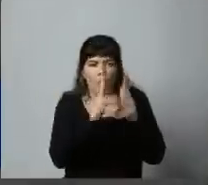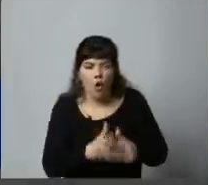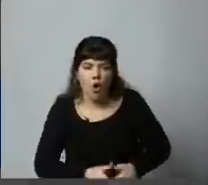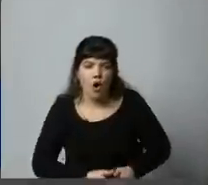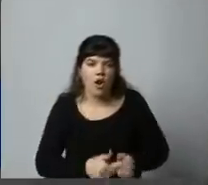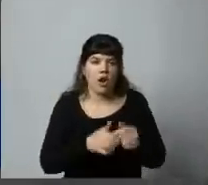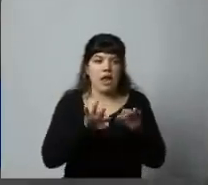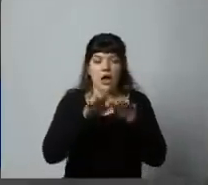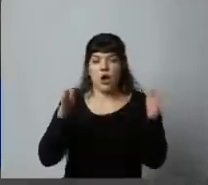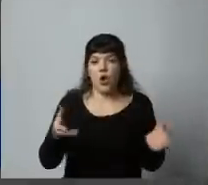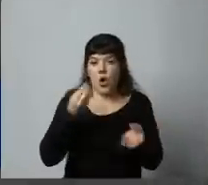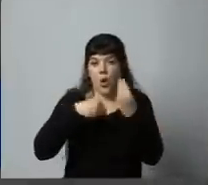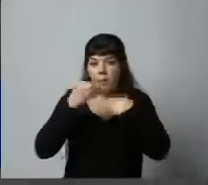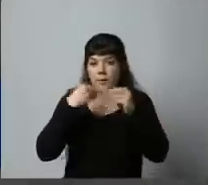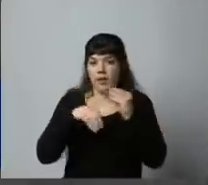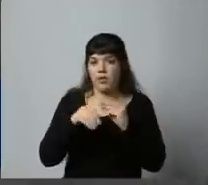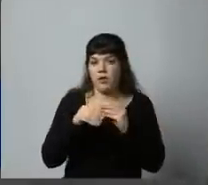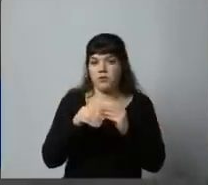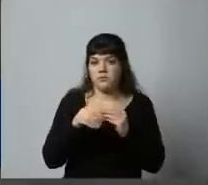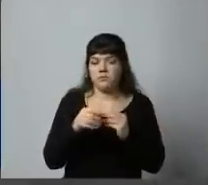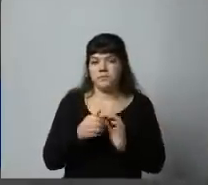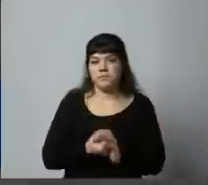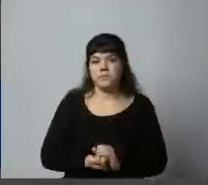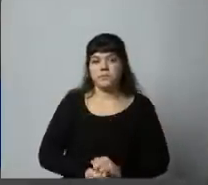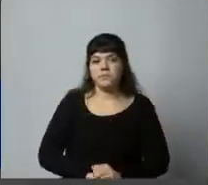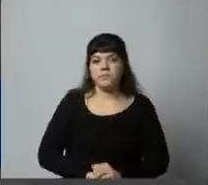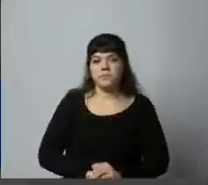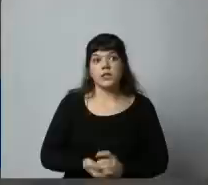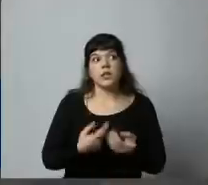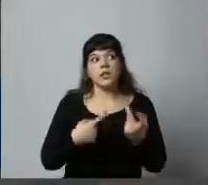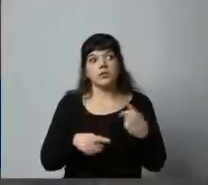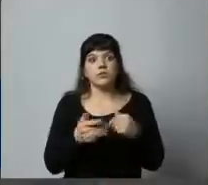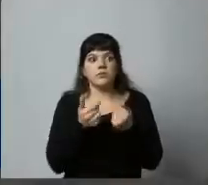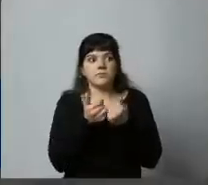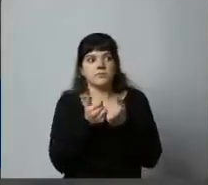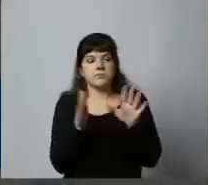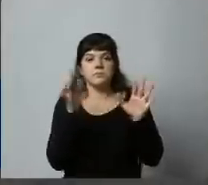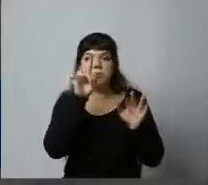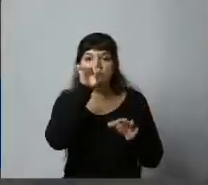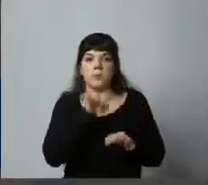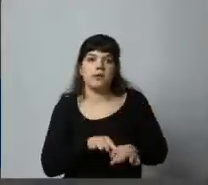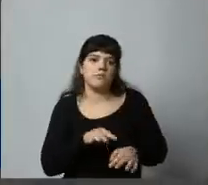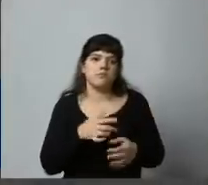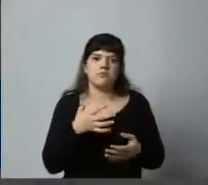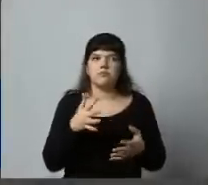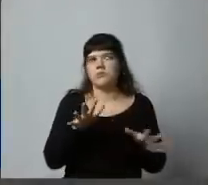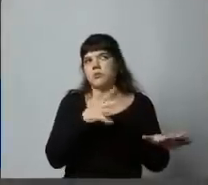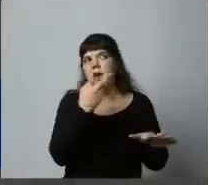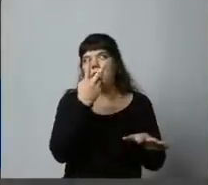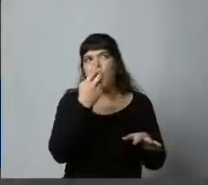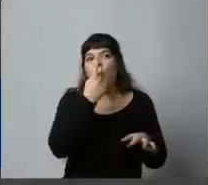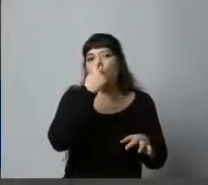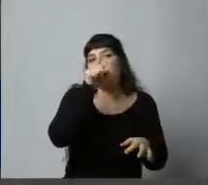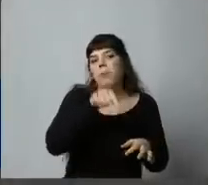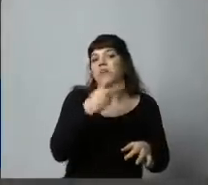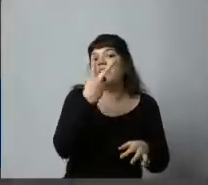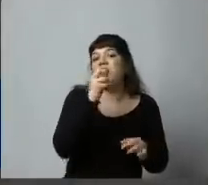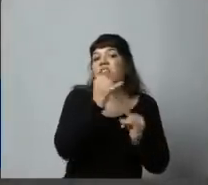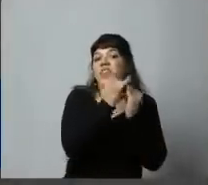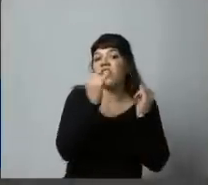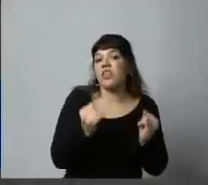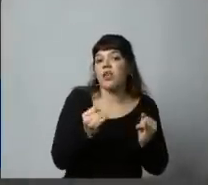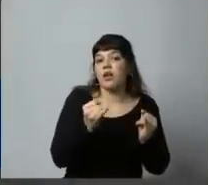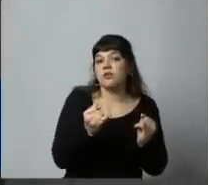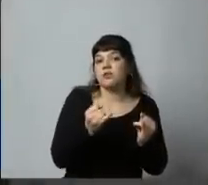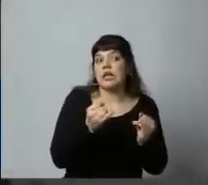del nutricionista entonces sabe a principio de mes que un mes de 20 días si va